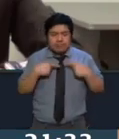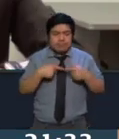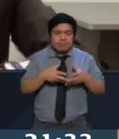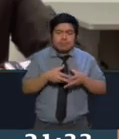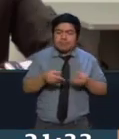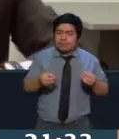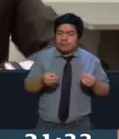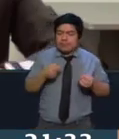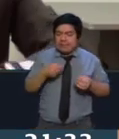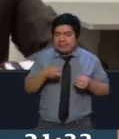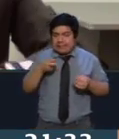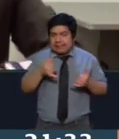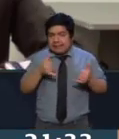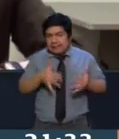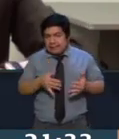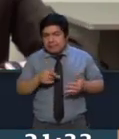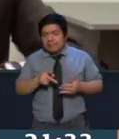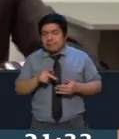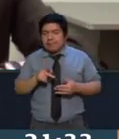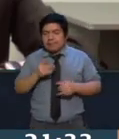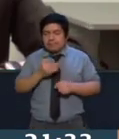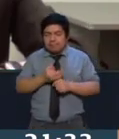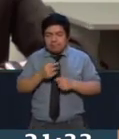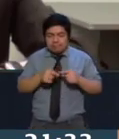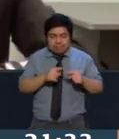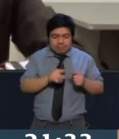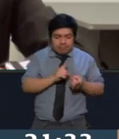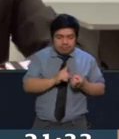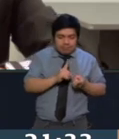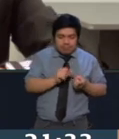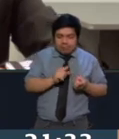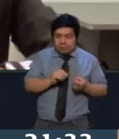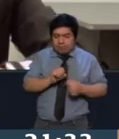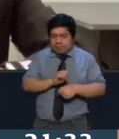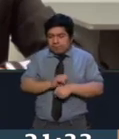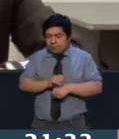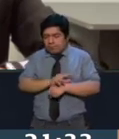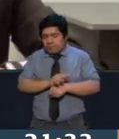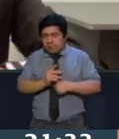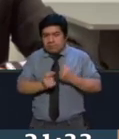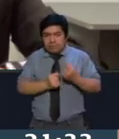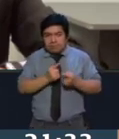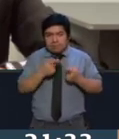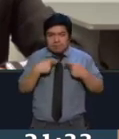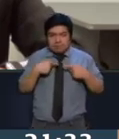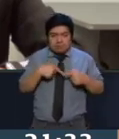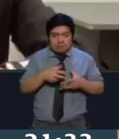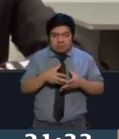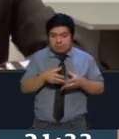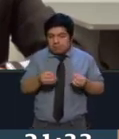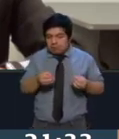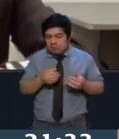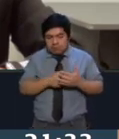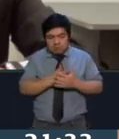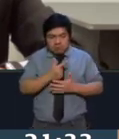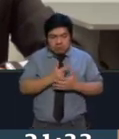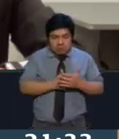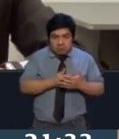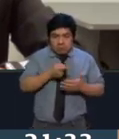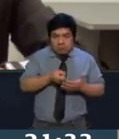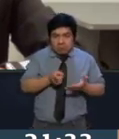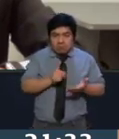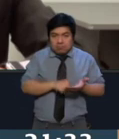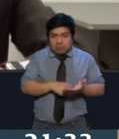país, pero pues con este cruce de datos se detectó, venimos de la pandemia, había personas que estaban registradas como desaparecidas que recibieron